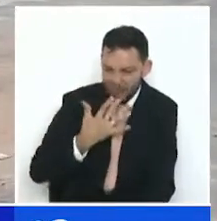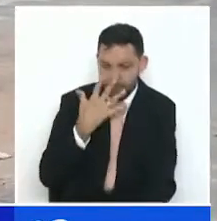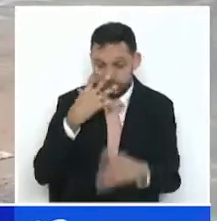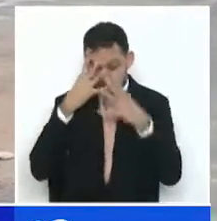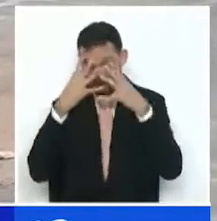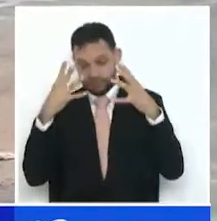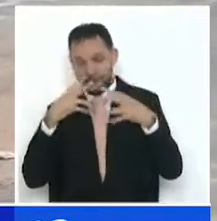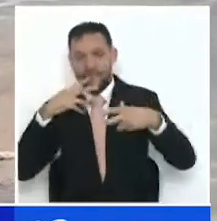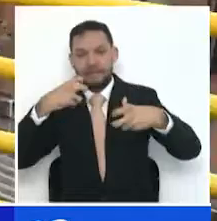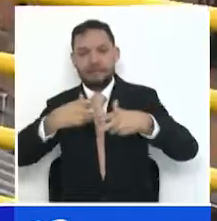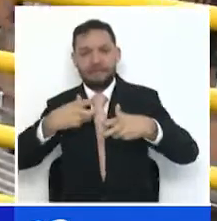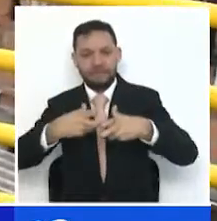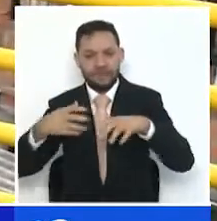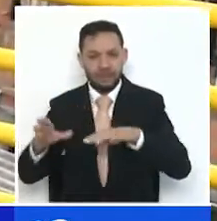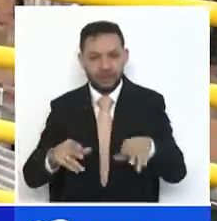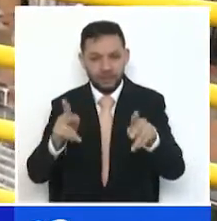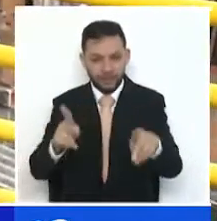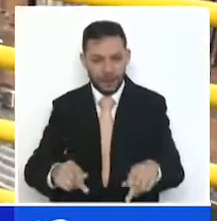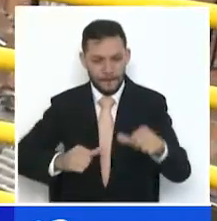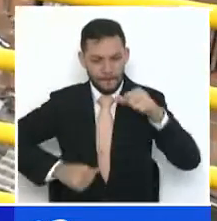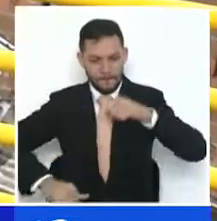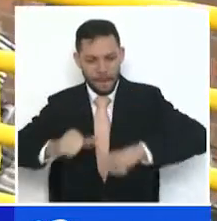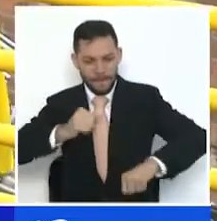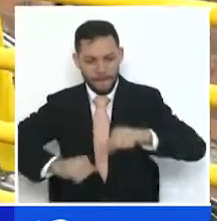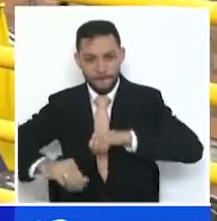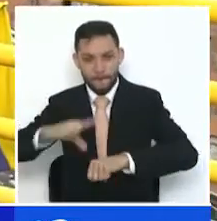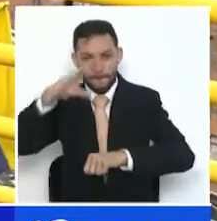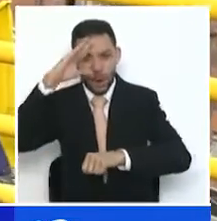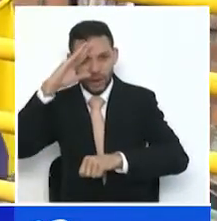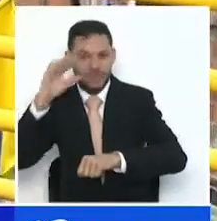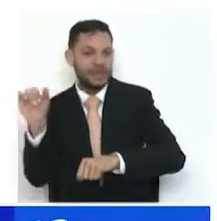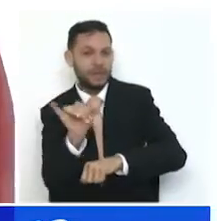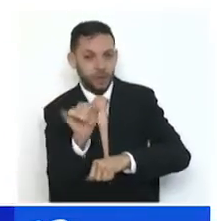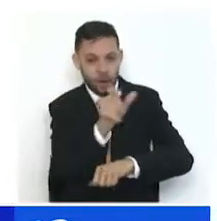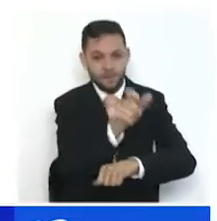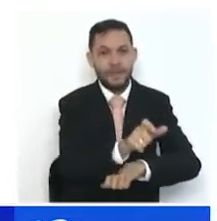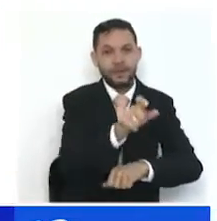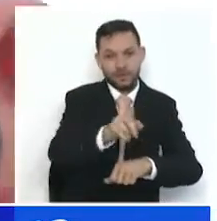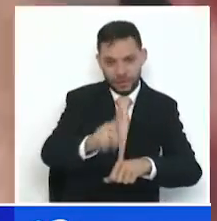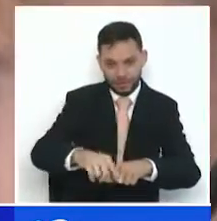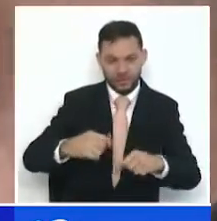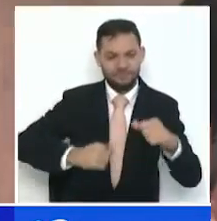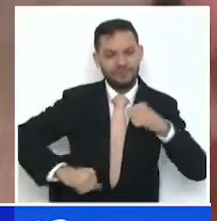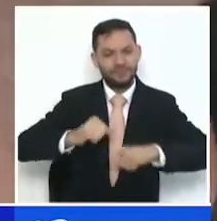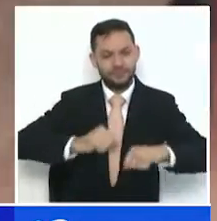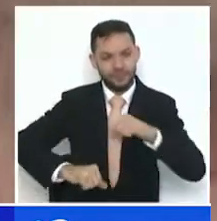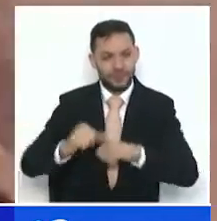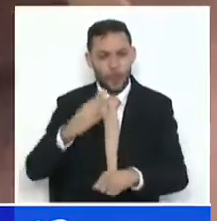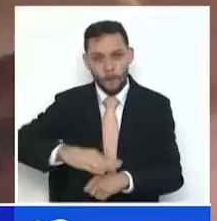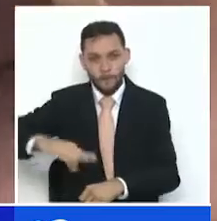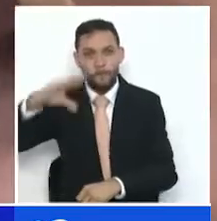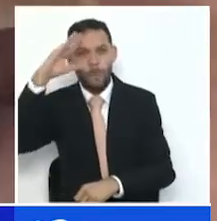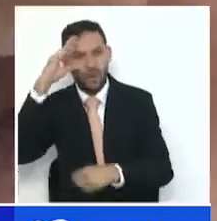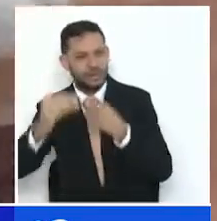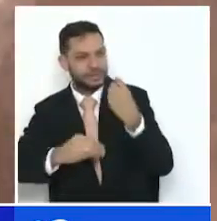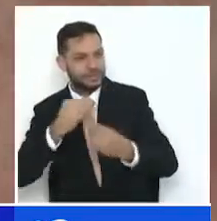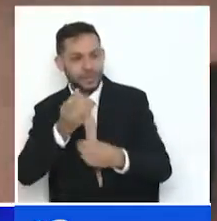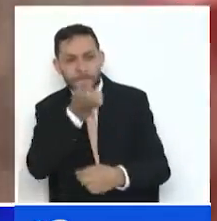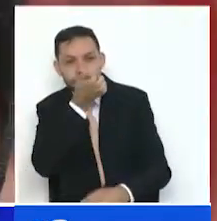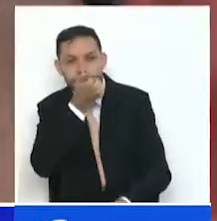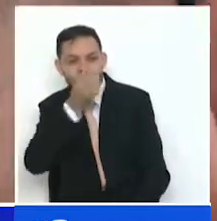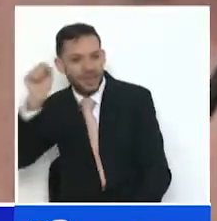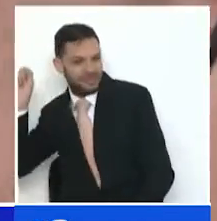última noche dejaron varios heridos, tanto del lado de policías como civiles. Los policías les están tirando a las casas piedra y